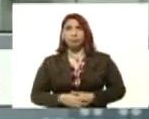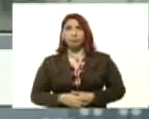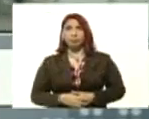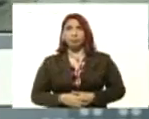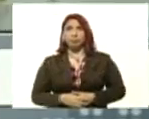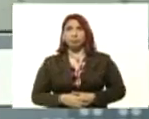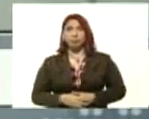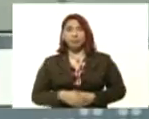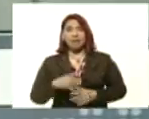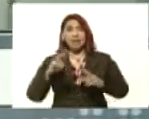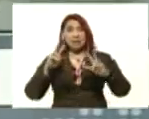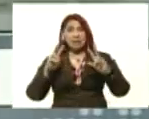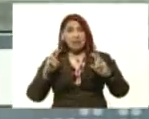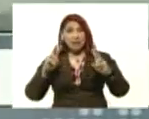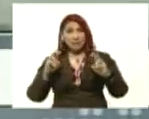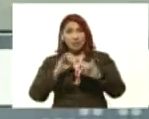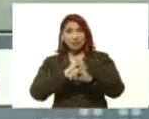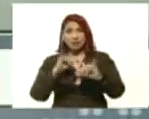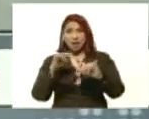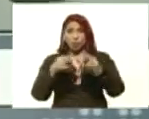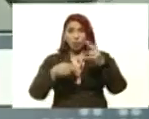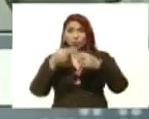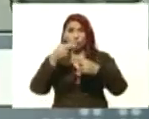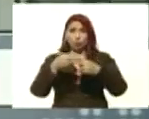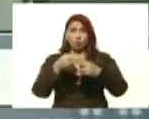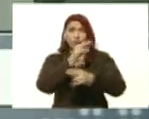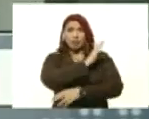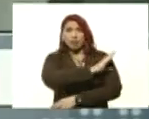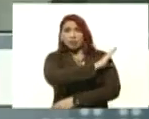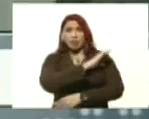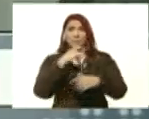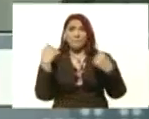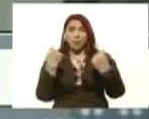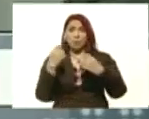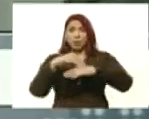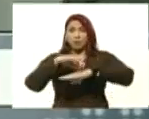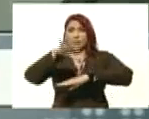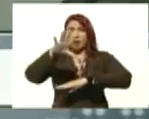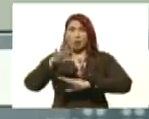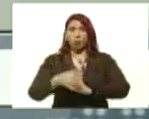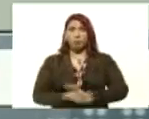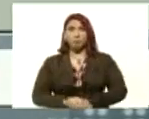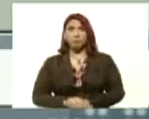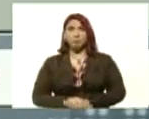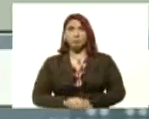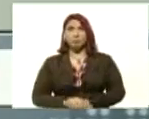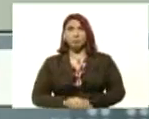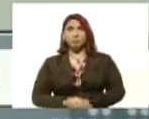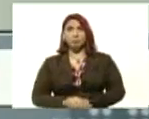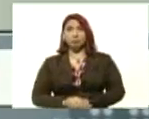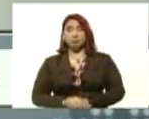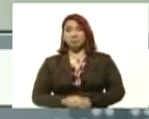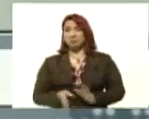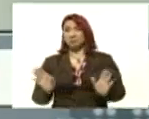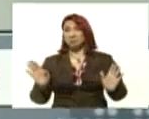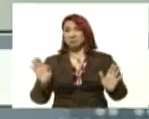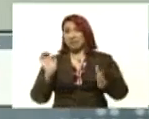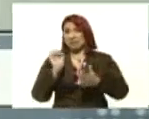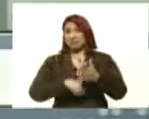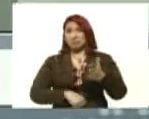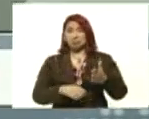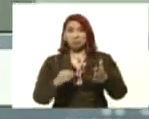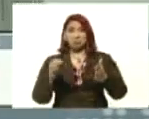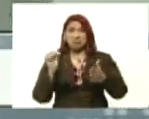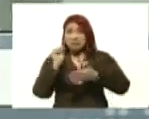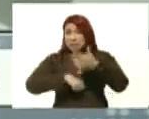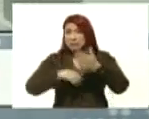Aquí el tema es que se había empezado a construir la clínica popular y se había dejado en obra negra, sin